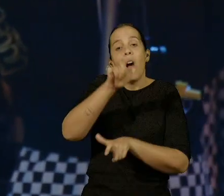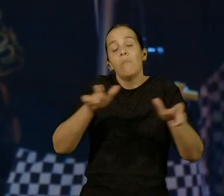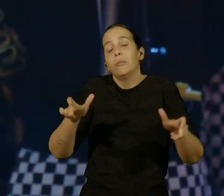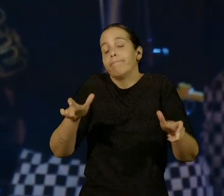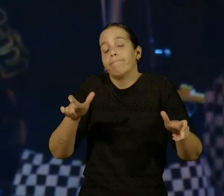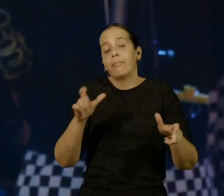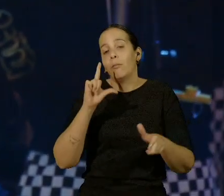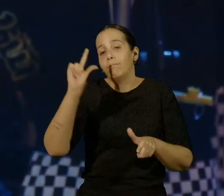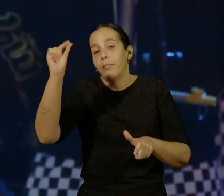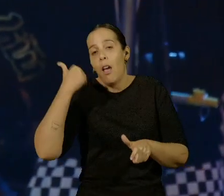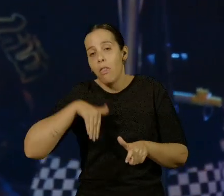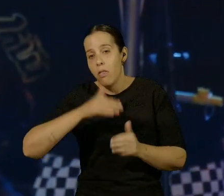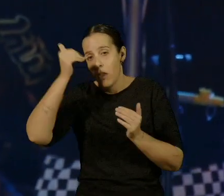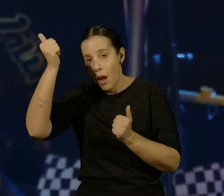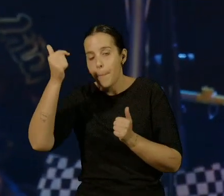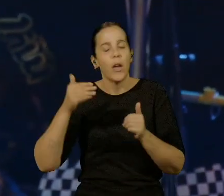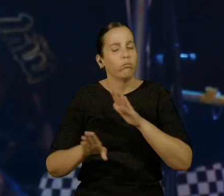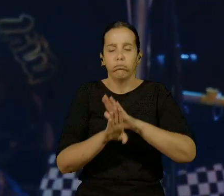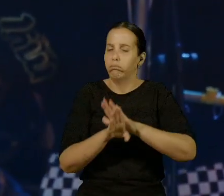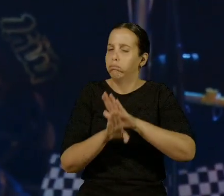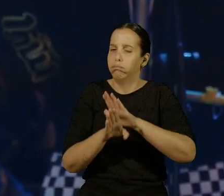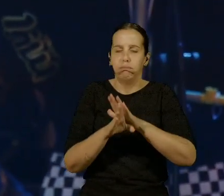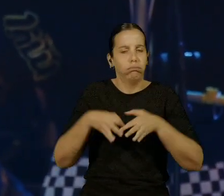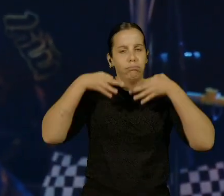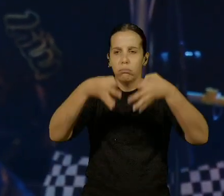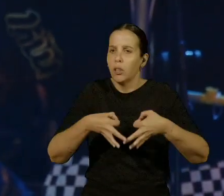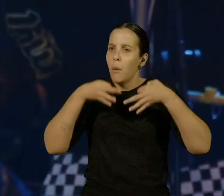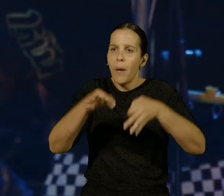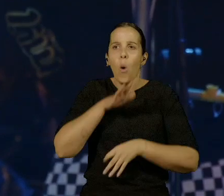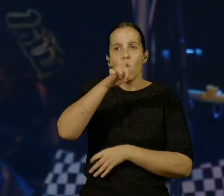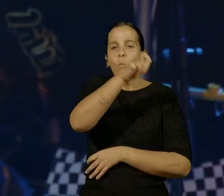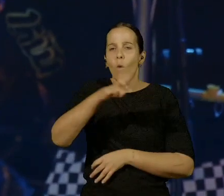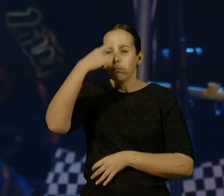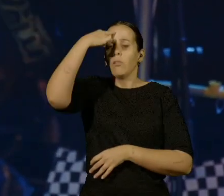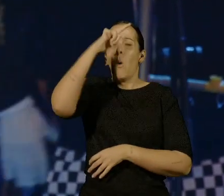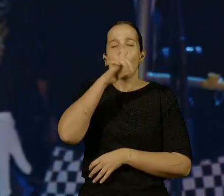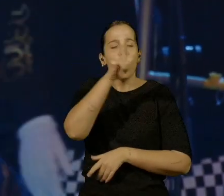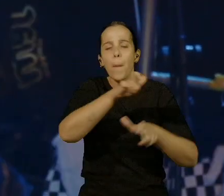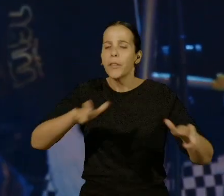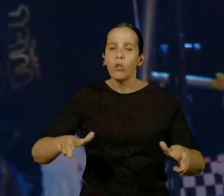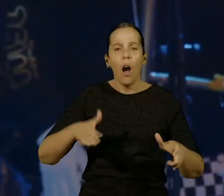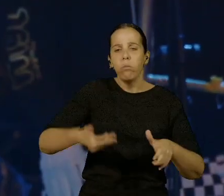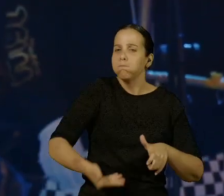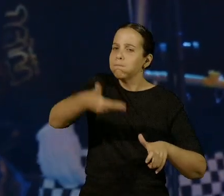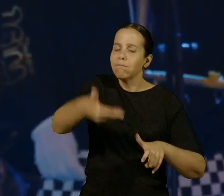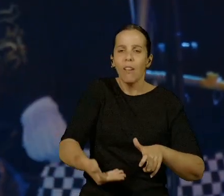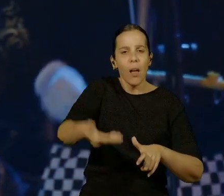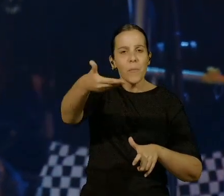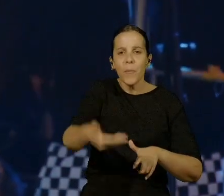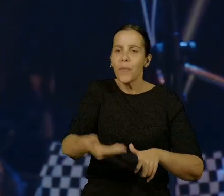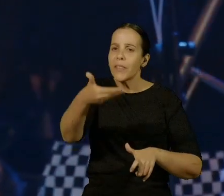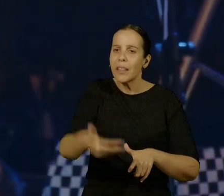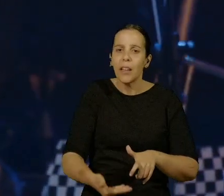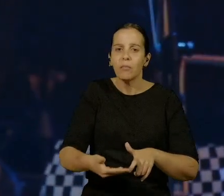están, pero que siempre estarán, siempre. Porque son gente que han sido muy, muy importantes y son gente que los